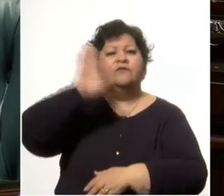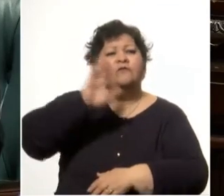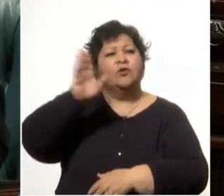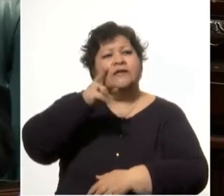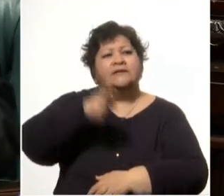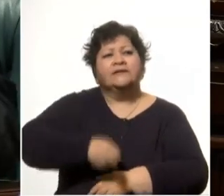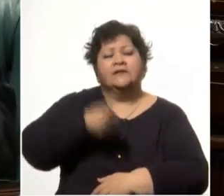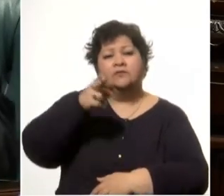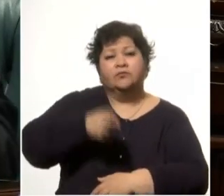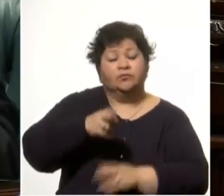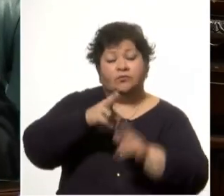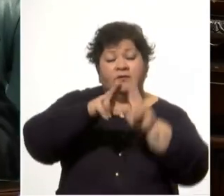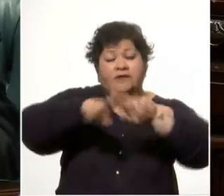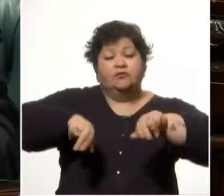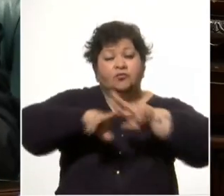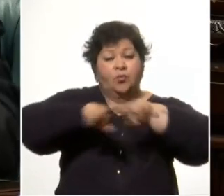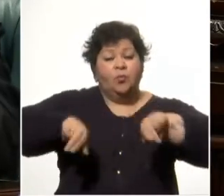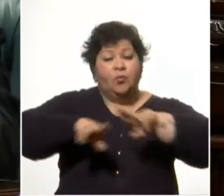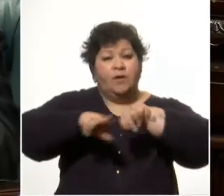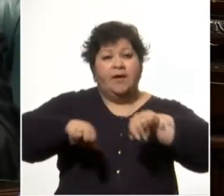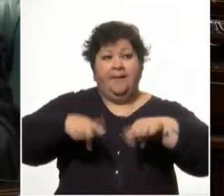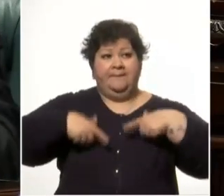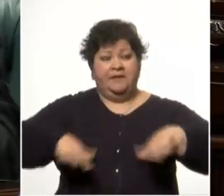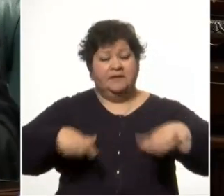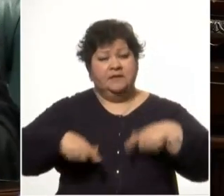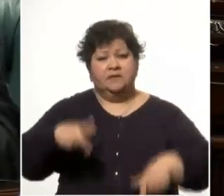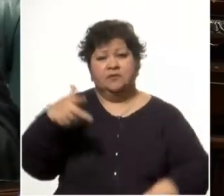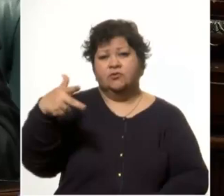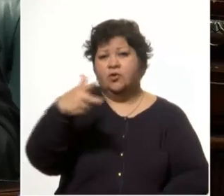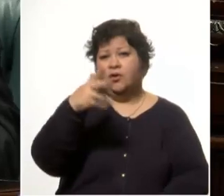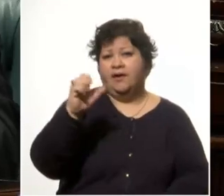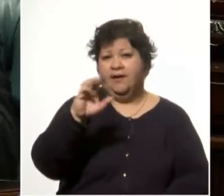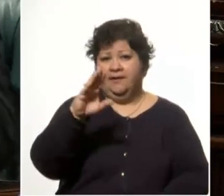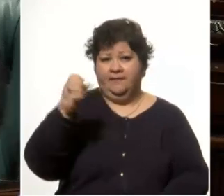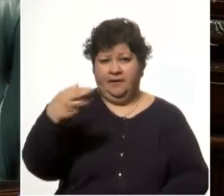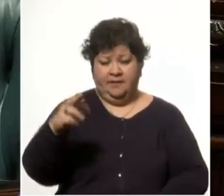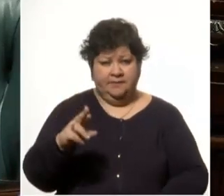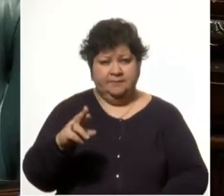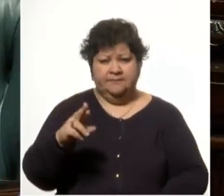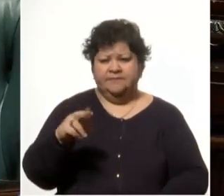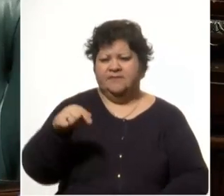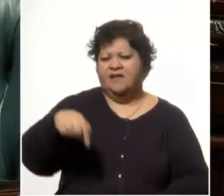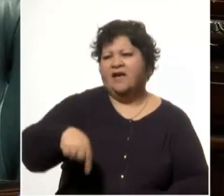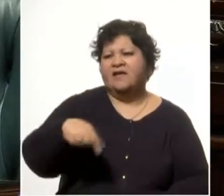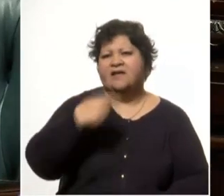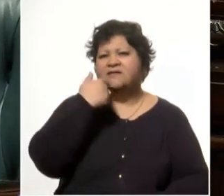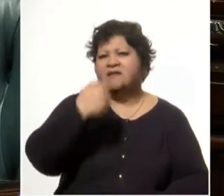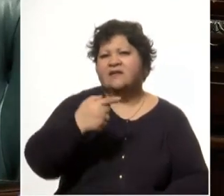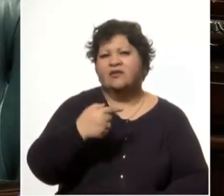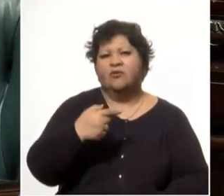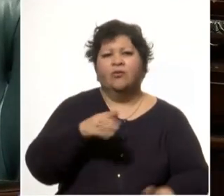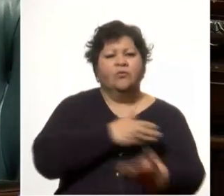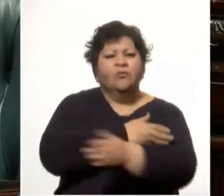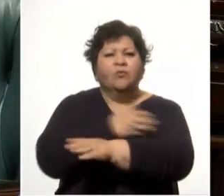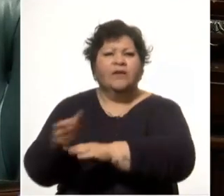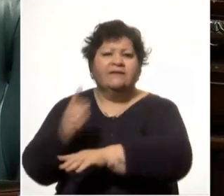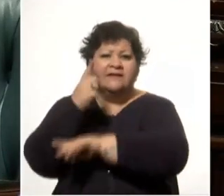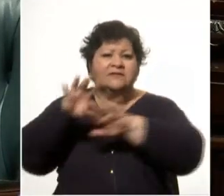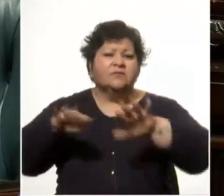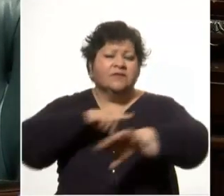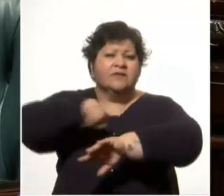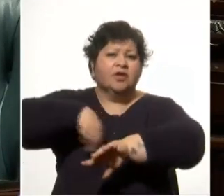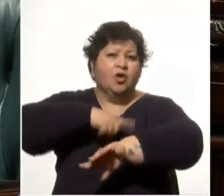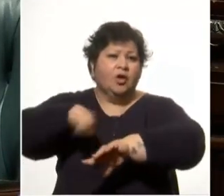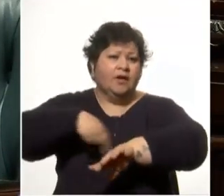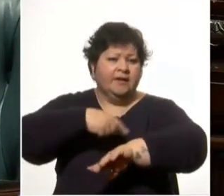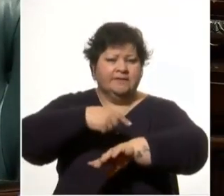Heber? ¿Cómo podemos considerarnos satisfechos con lo que aquí se dijo durante la interpelación? Y no solo la bancada